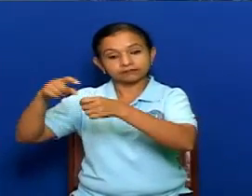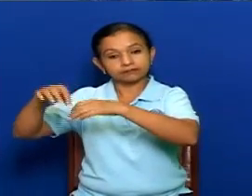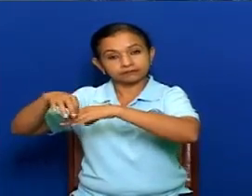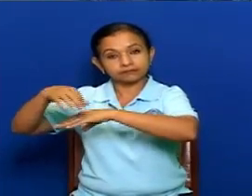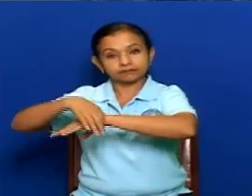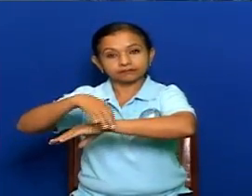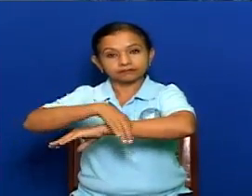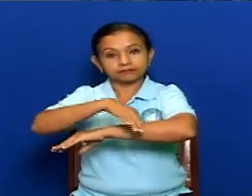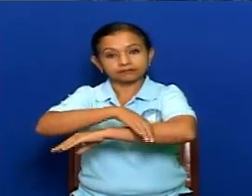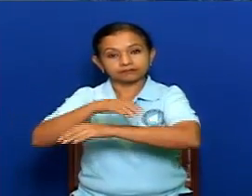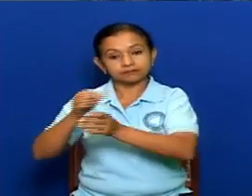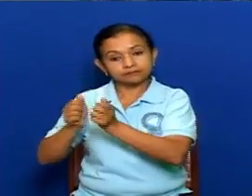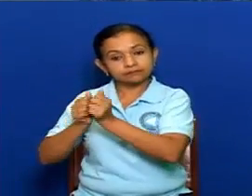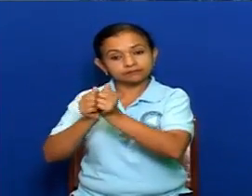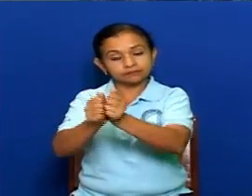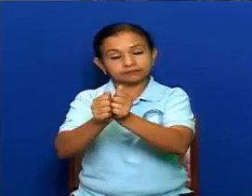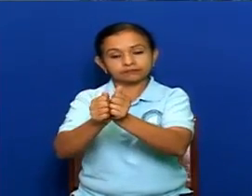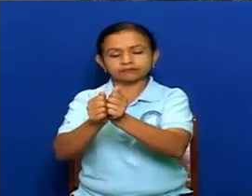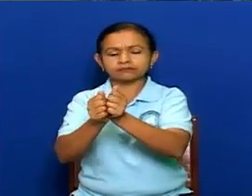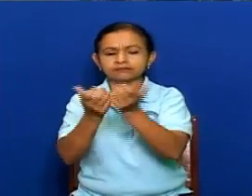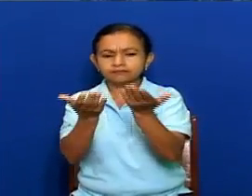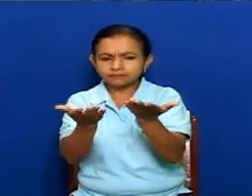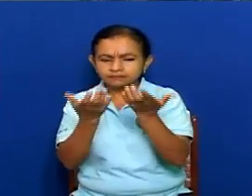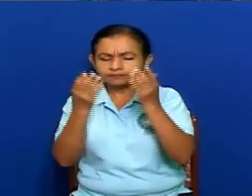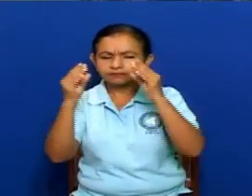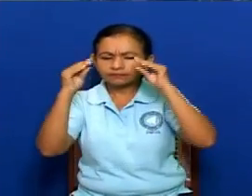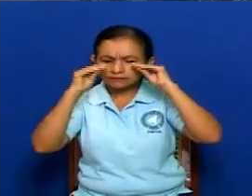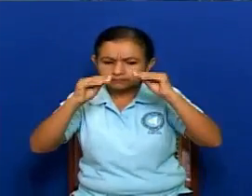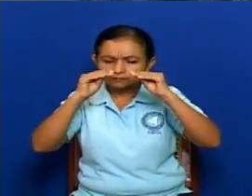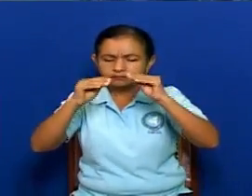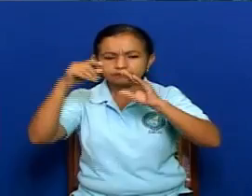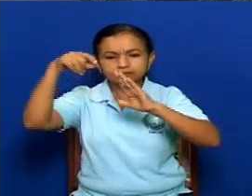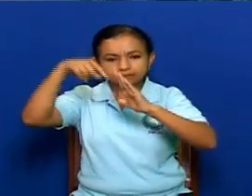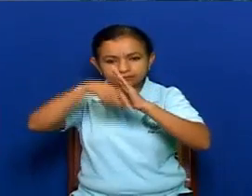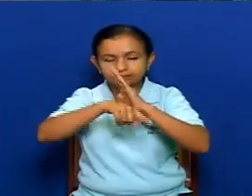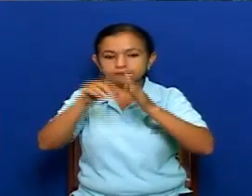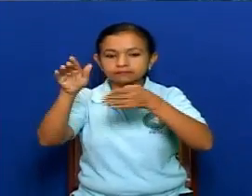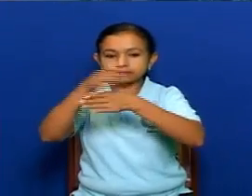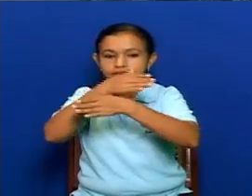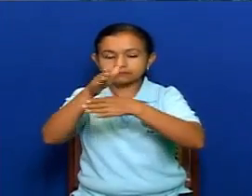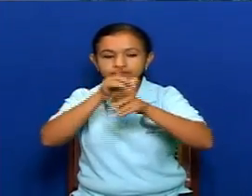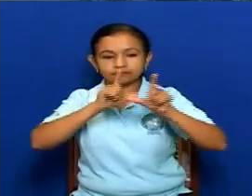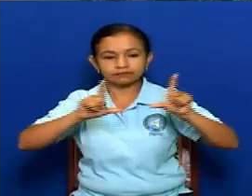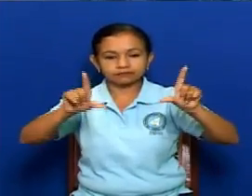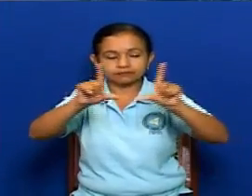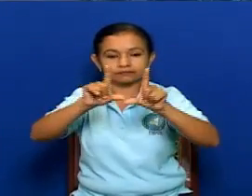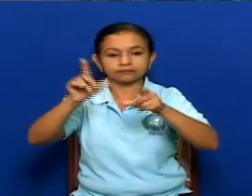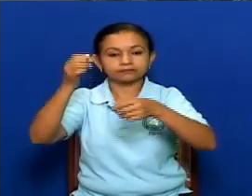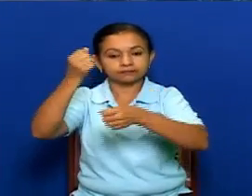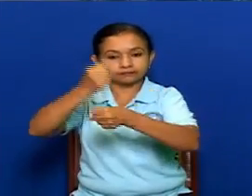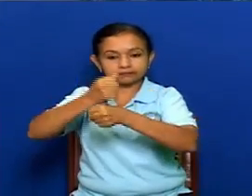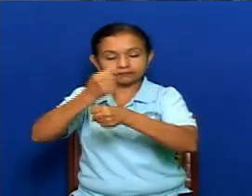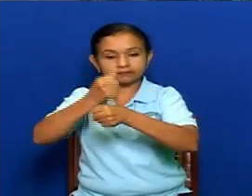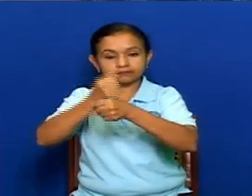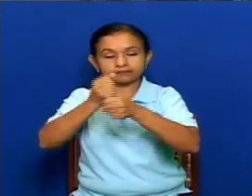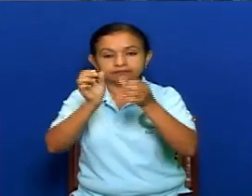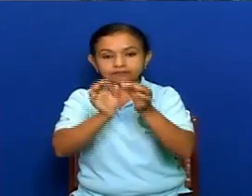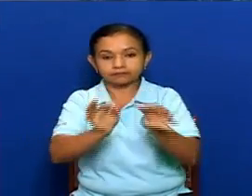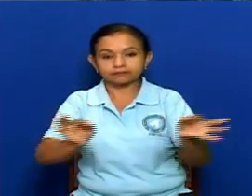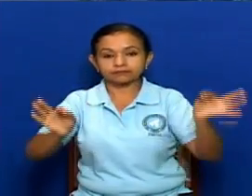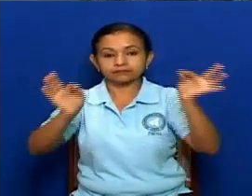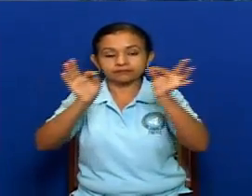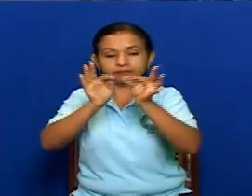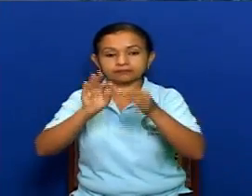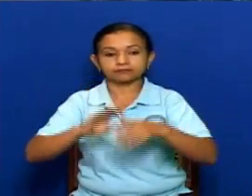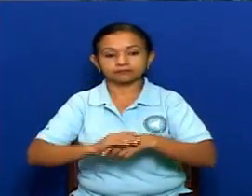de profundizar la educación en todos los sectores, principalmente a nuestros trabajadores y trabajadoras. Así que nosotros